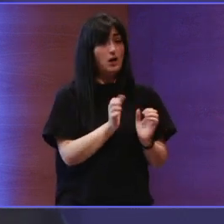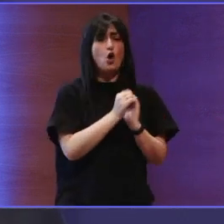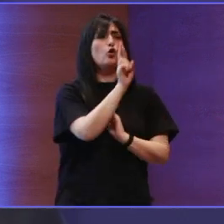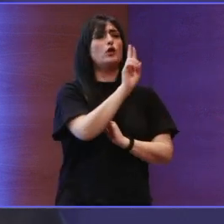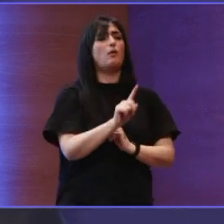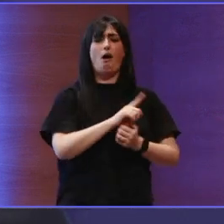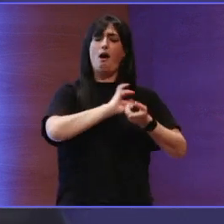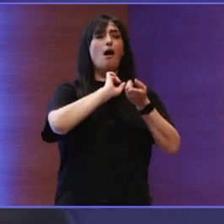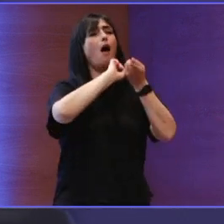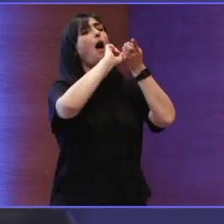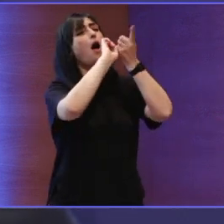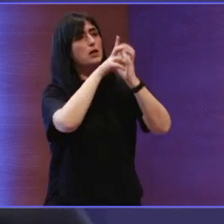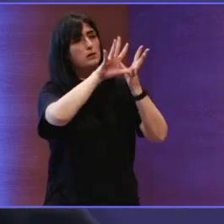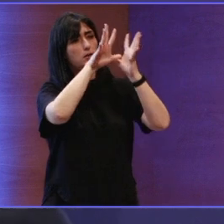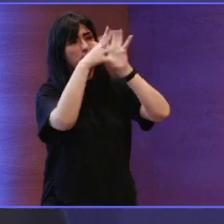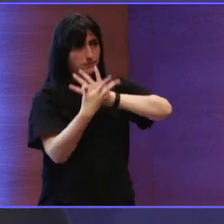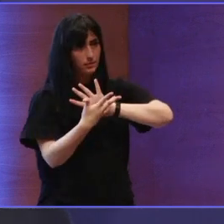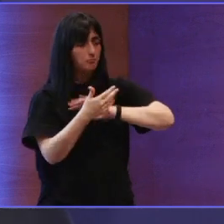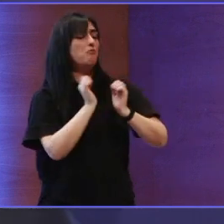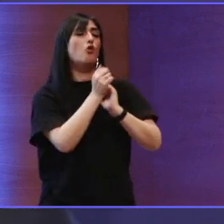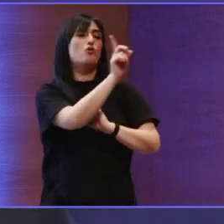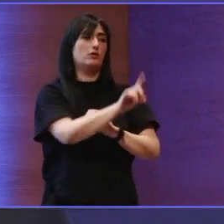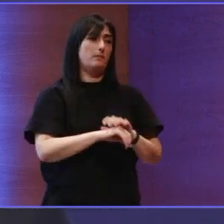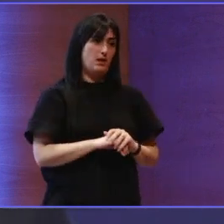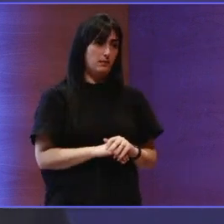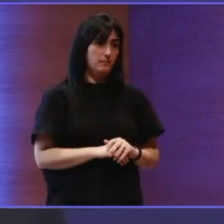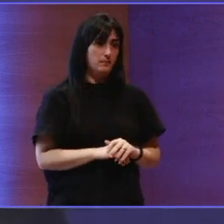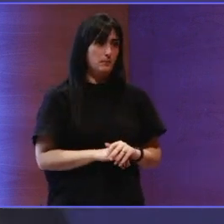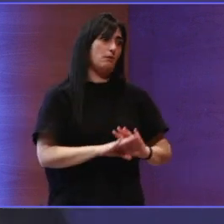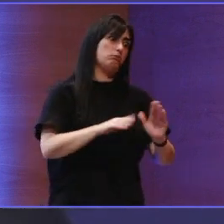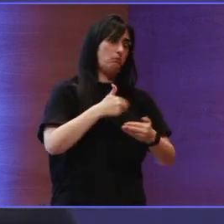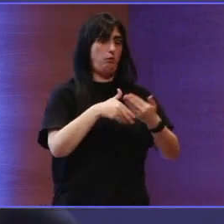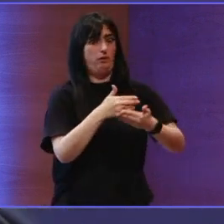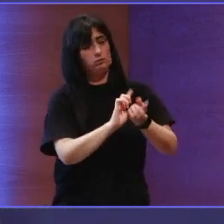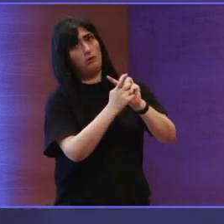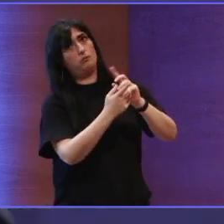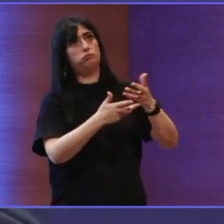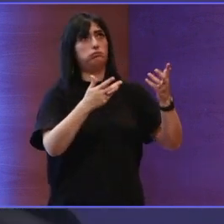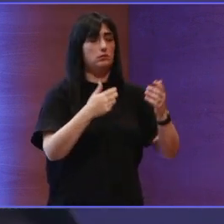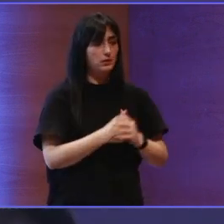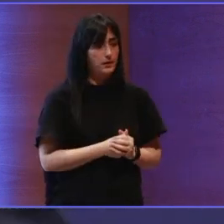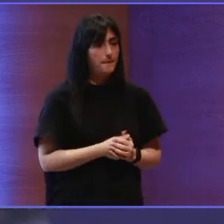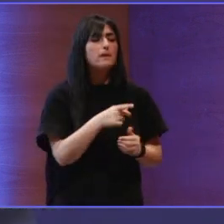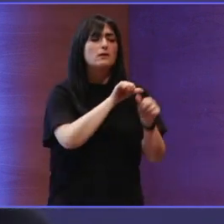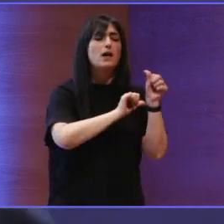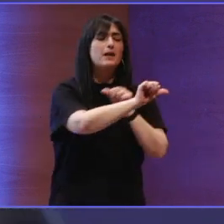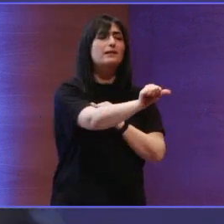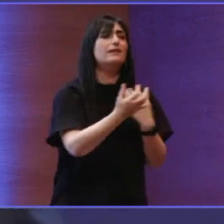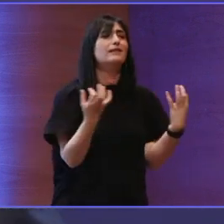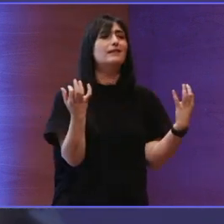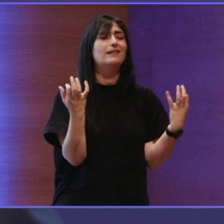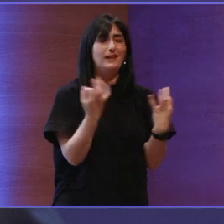cambios sustanciales no no vayamos a poner procesos bueno qu se desencadenó a partir de Entonces se